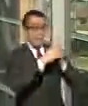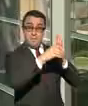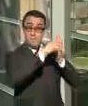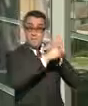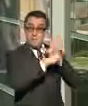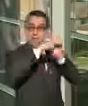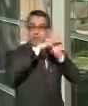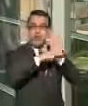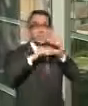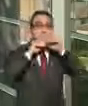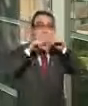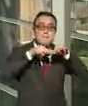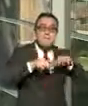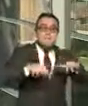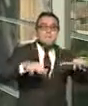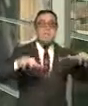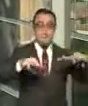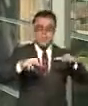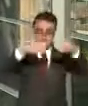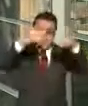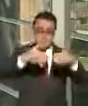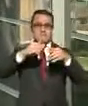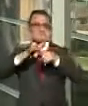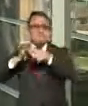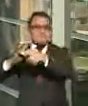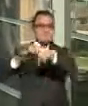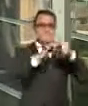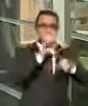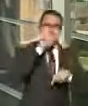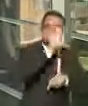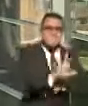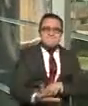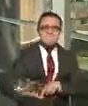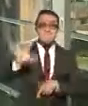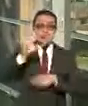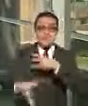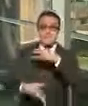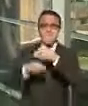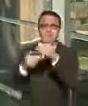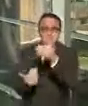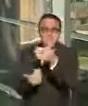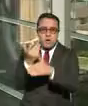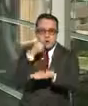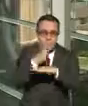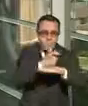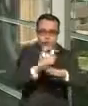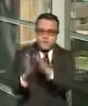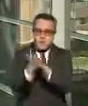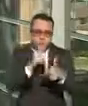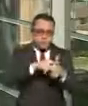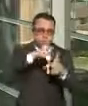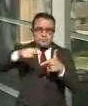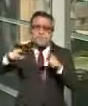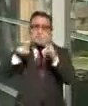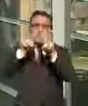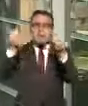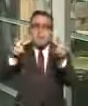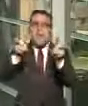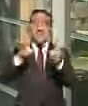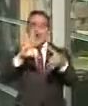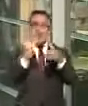discapacidad en todo el territorio y lanzamos el Observatorio de Inclusión Social y Productiva para Personas con